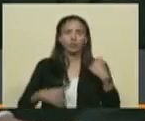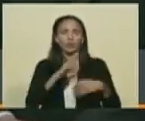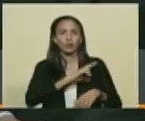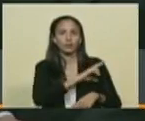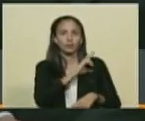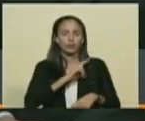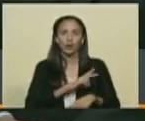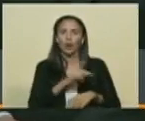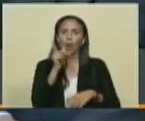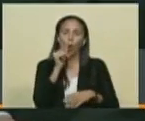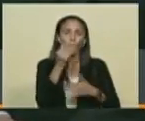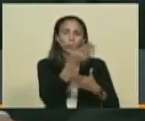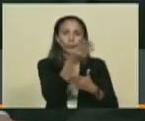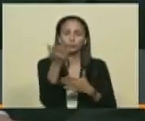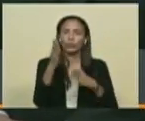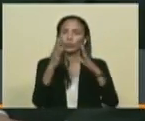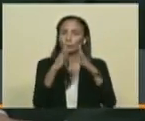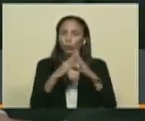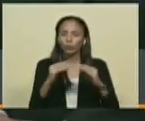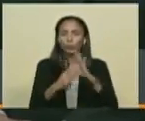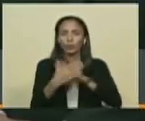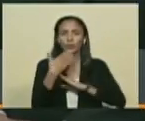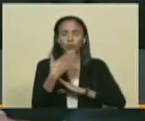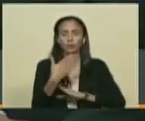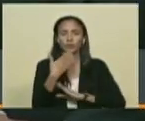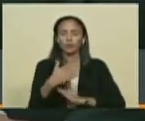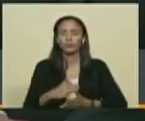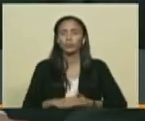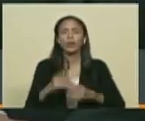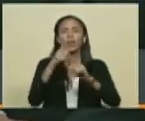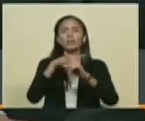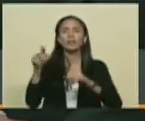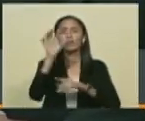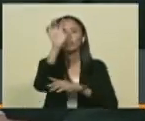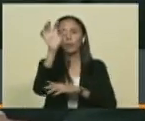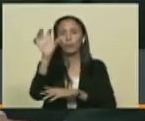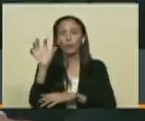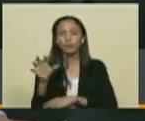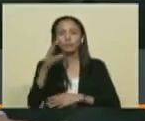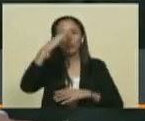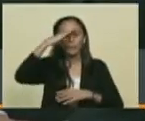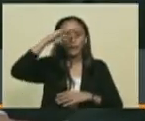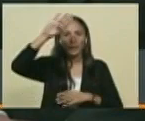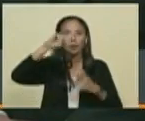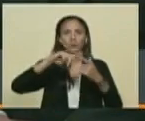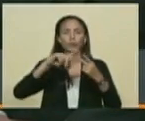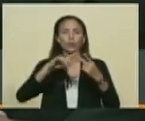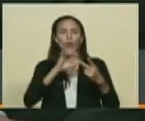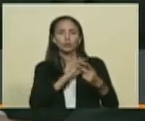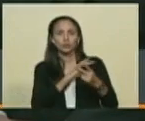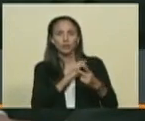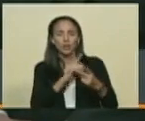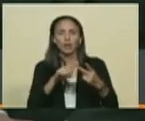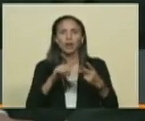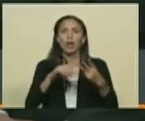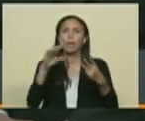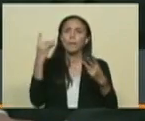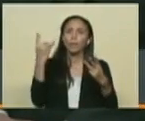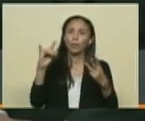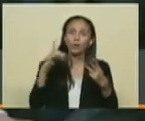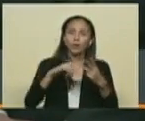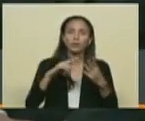Vargas. Agradecemos a los cancilleres de México, de Chile, de Bolivia, de